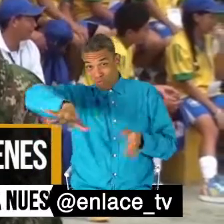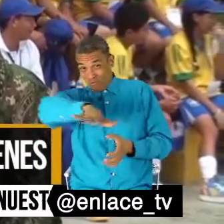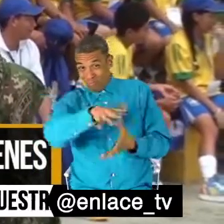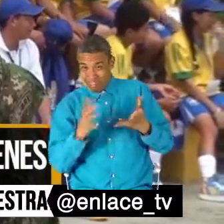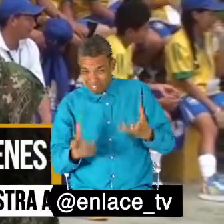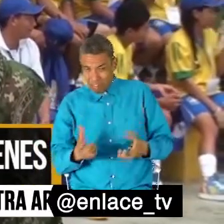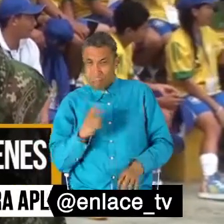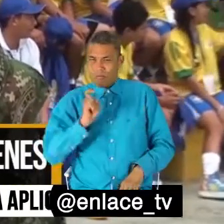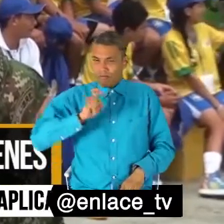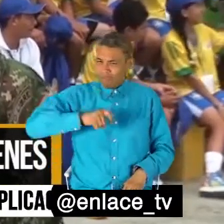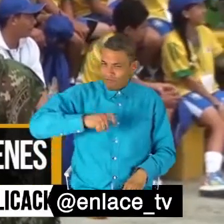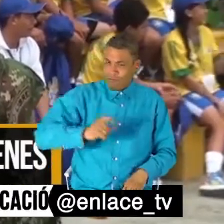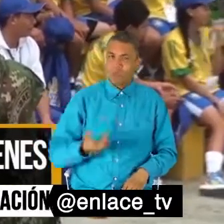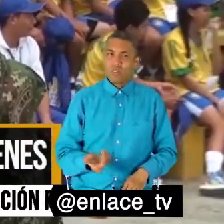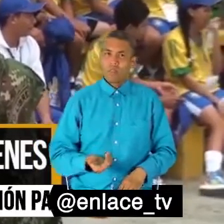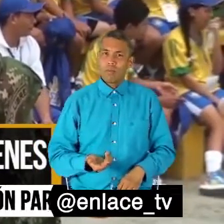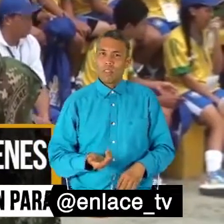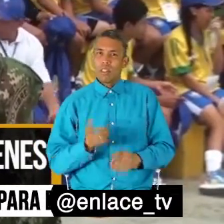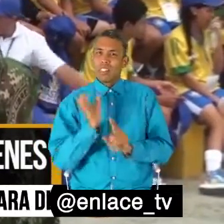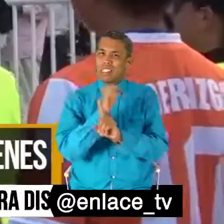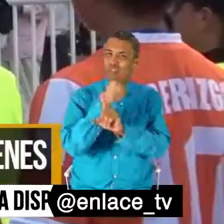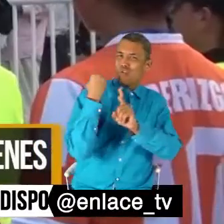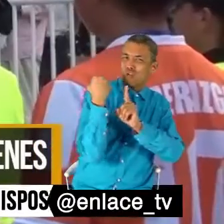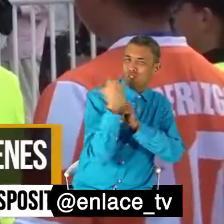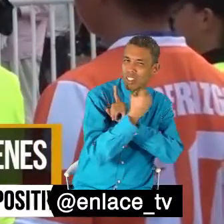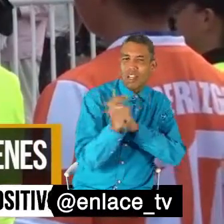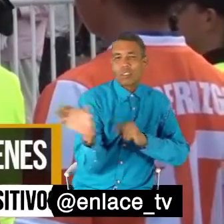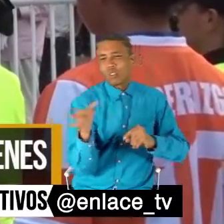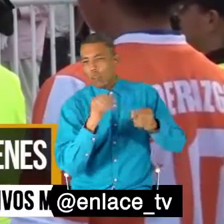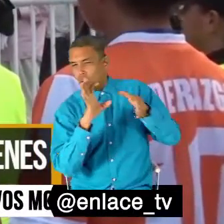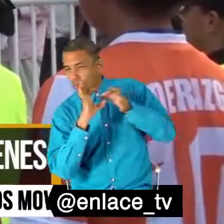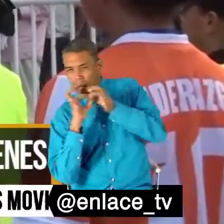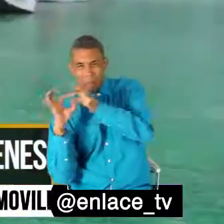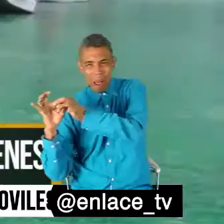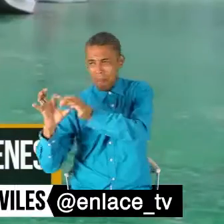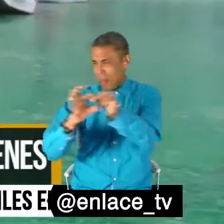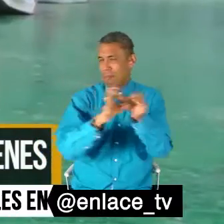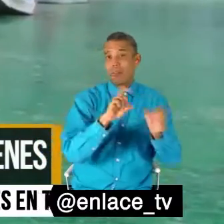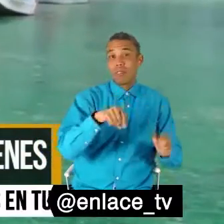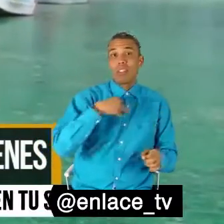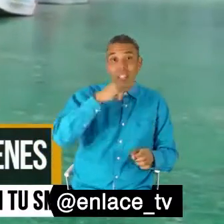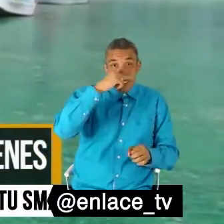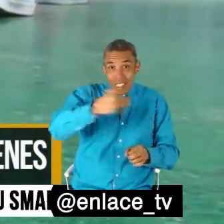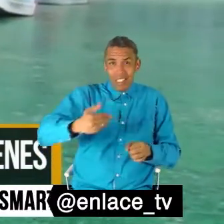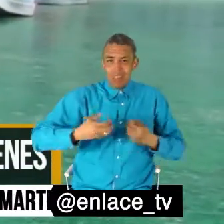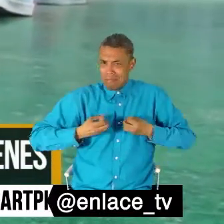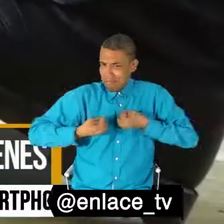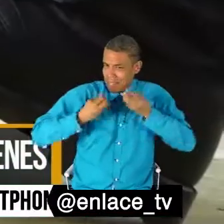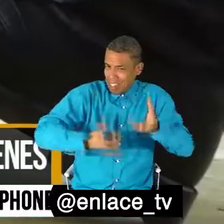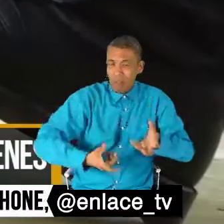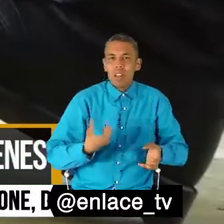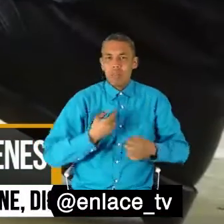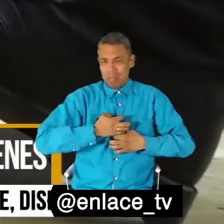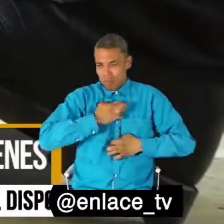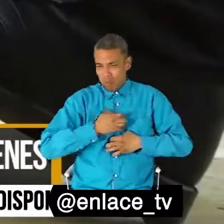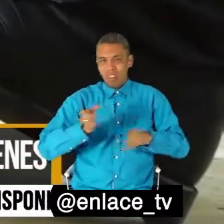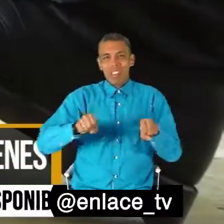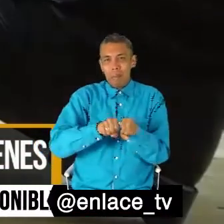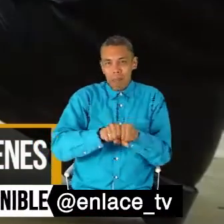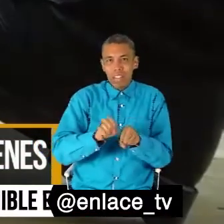es construir y reconstruir el tejido social. A los pequeños se les entregó uniformes, zapatos, balones, entre otros